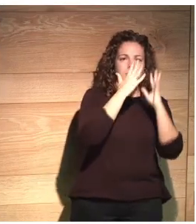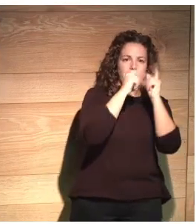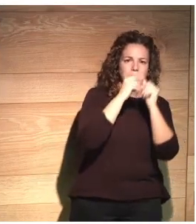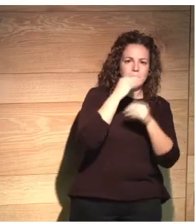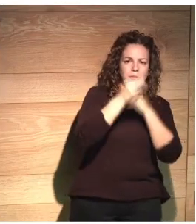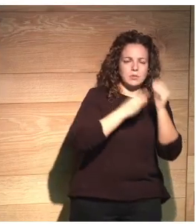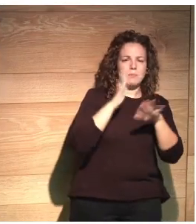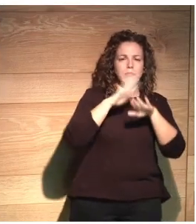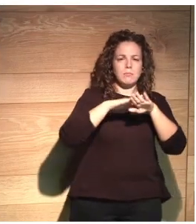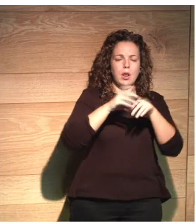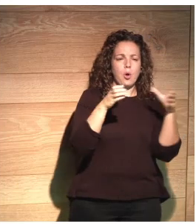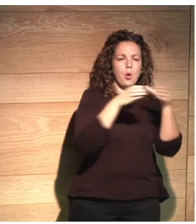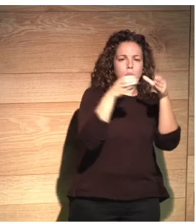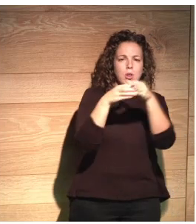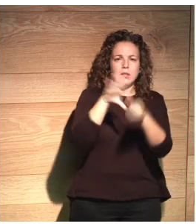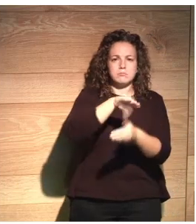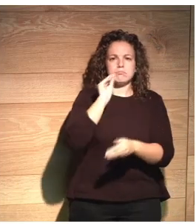comunidades